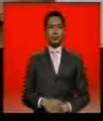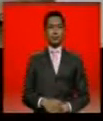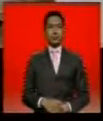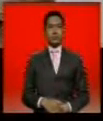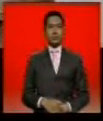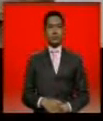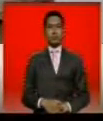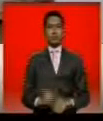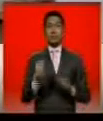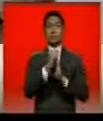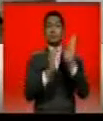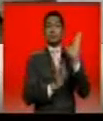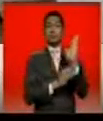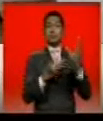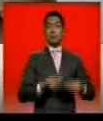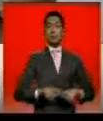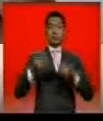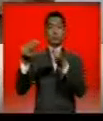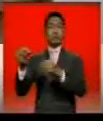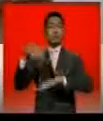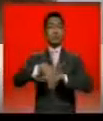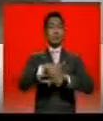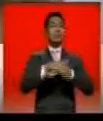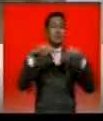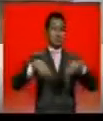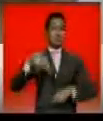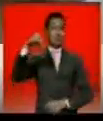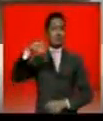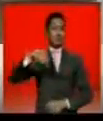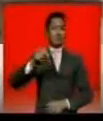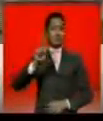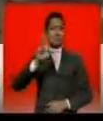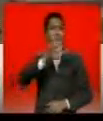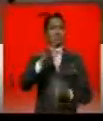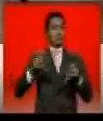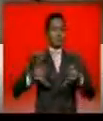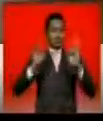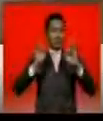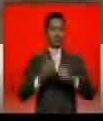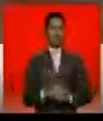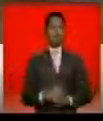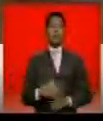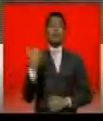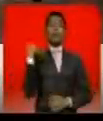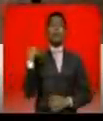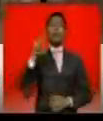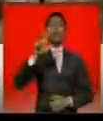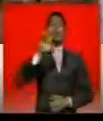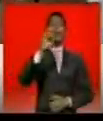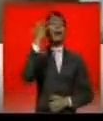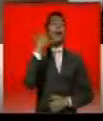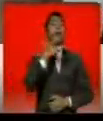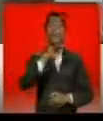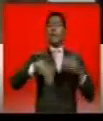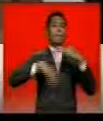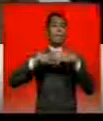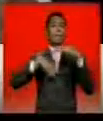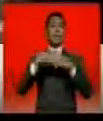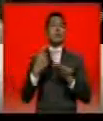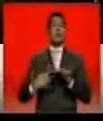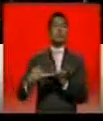El proyecto fue entregado la tarde de este martes 23 de febrero, es decir, tienen 30 días plazo para darle